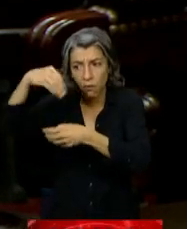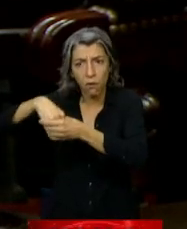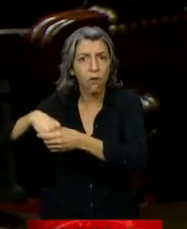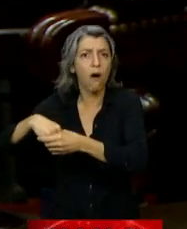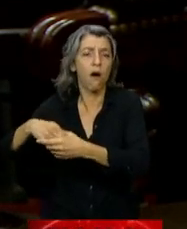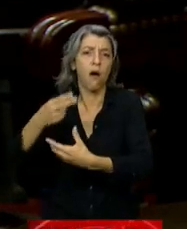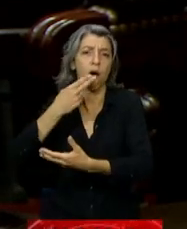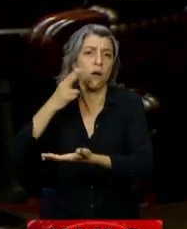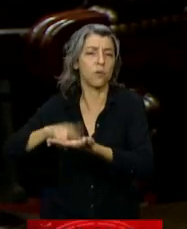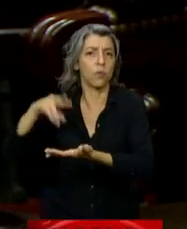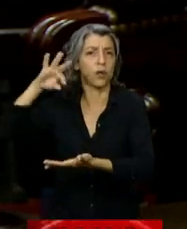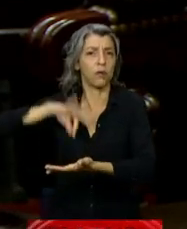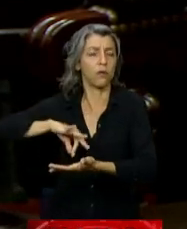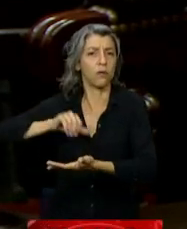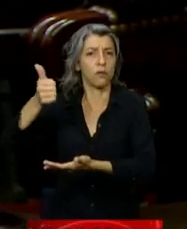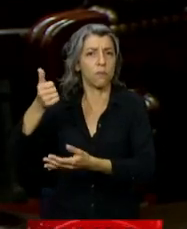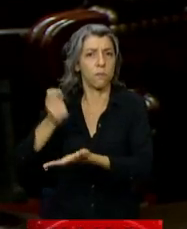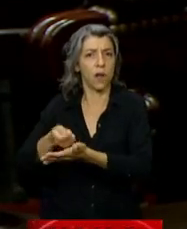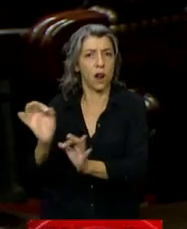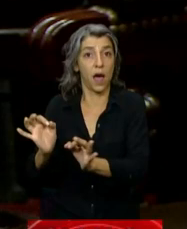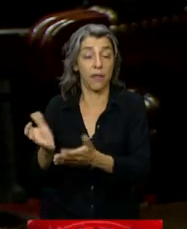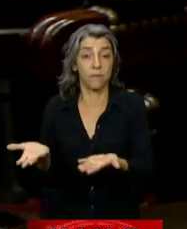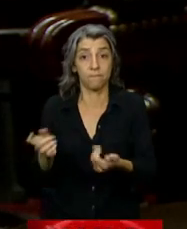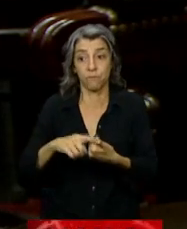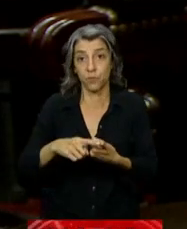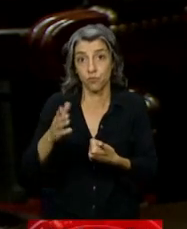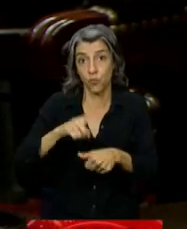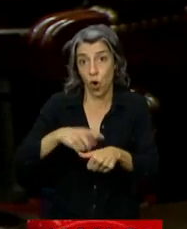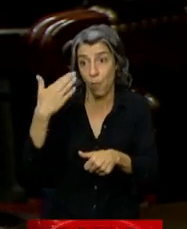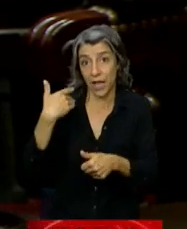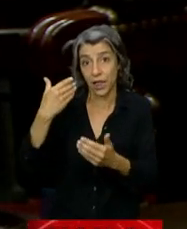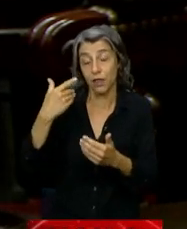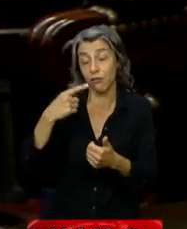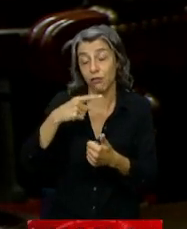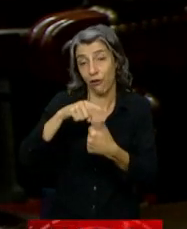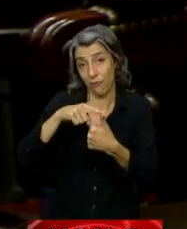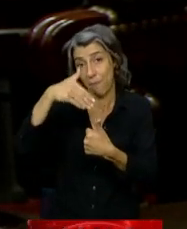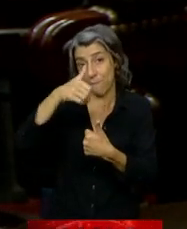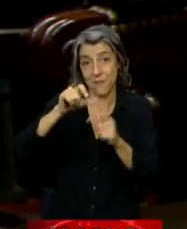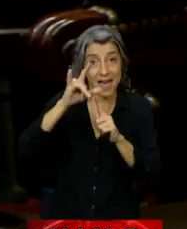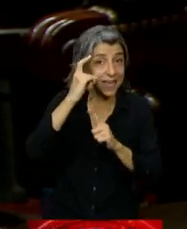Suprema tiene 4 miembros. Uno, Maqueda, ya lo dije, fue